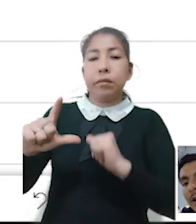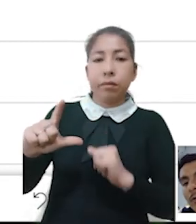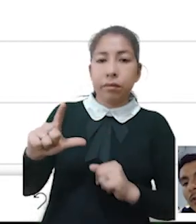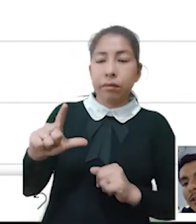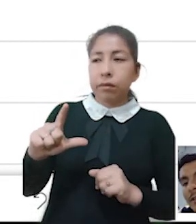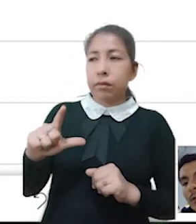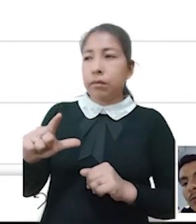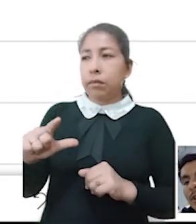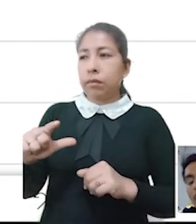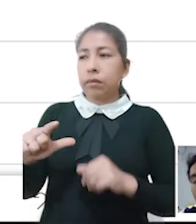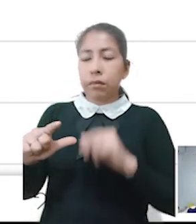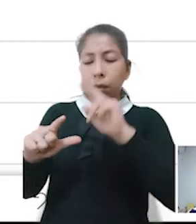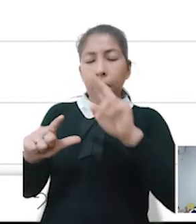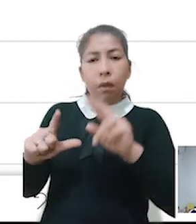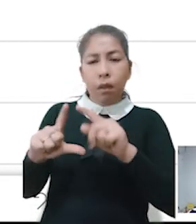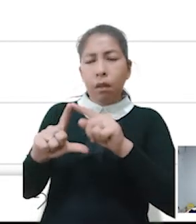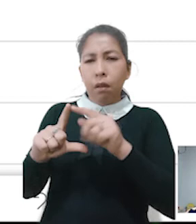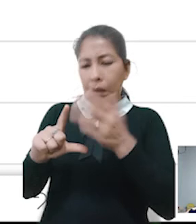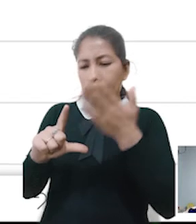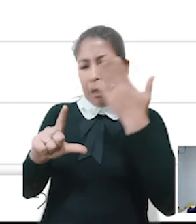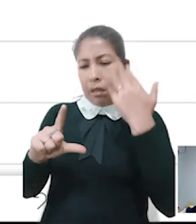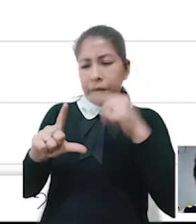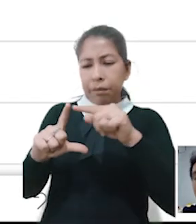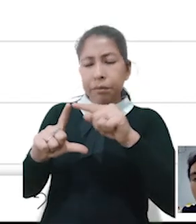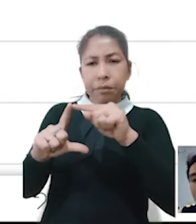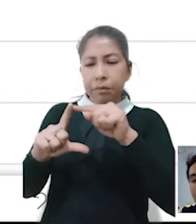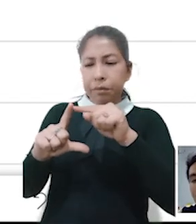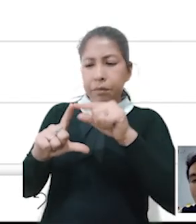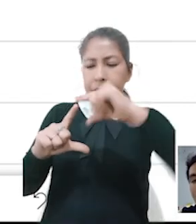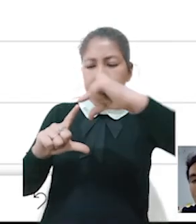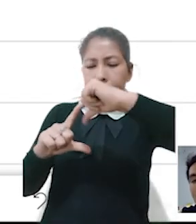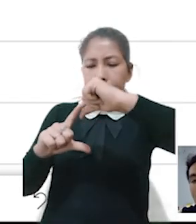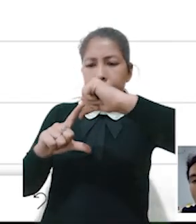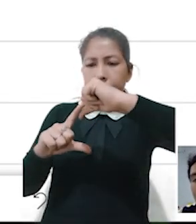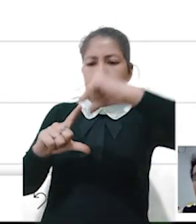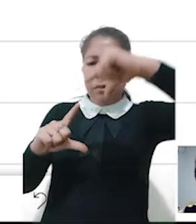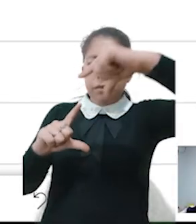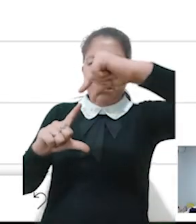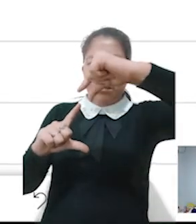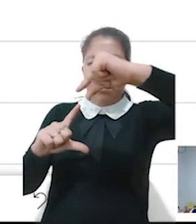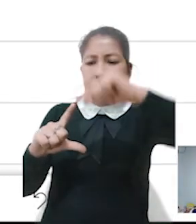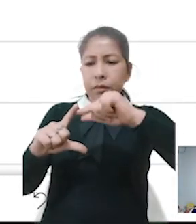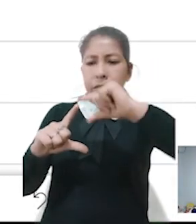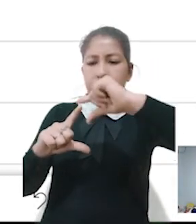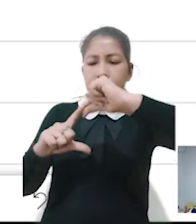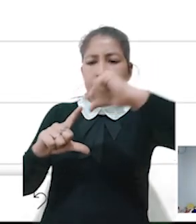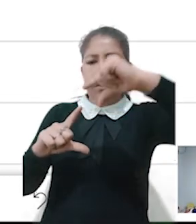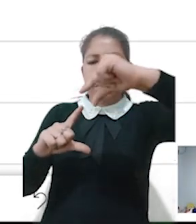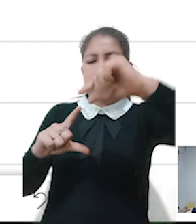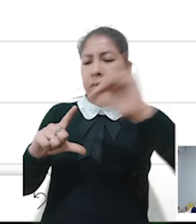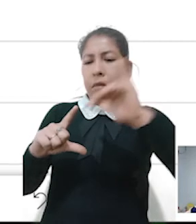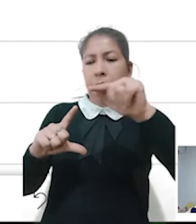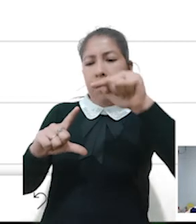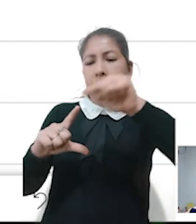el ángulo que está unido por el vértice con el otro triángulo, estoy calculando también la medida de este otro ángulo, ya que